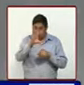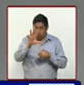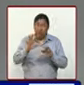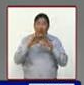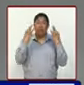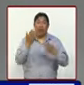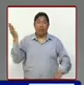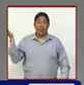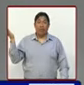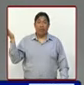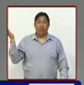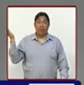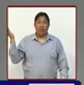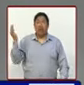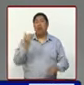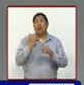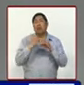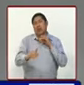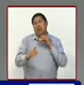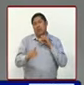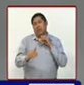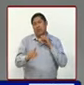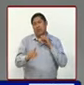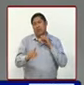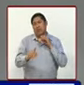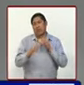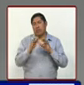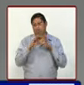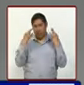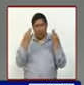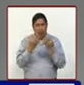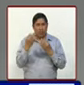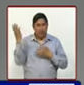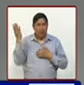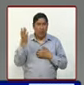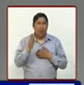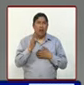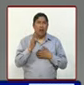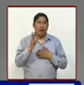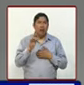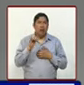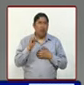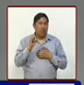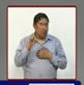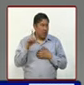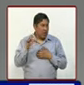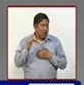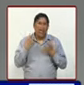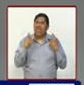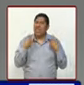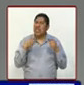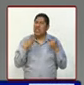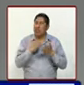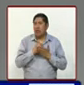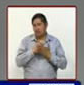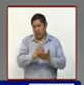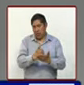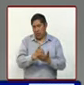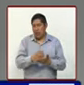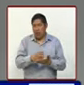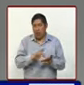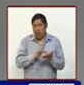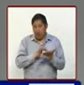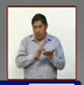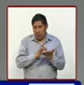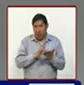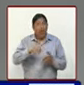la familia, es directamente un QR a la cuenta de la familia de Briselda para tratar de ayudar en los gastos médicos. También